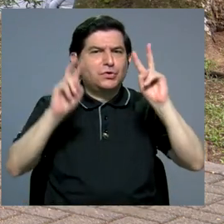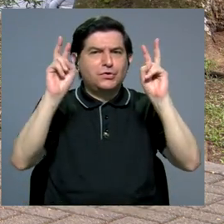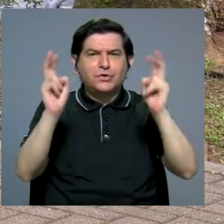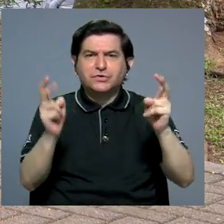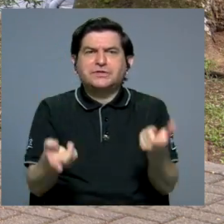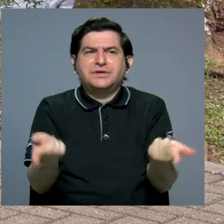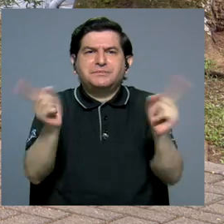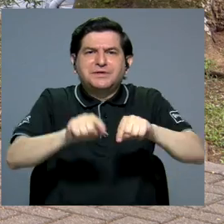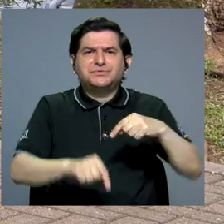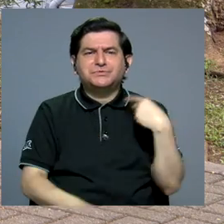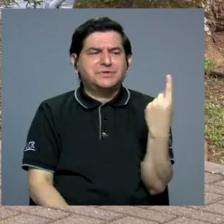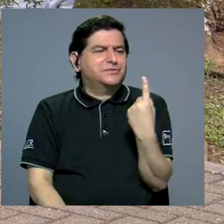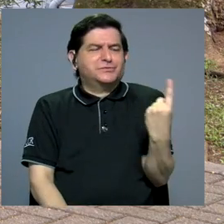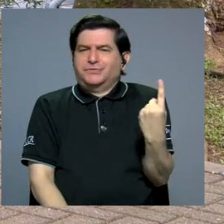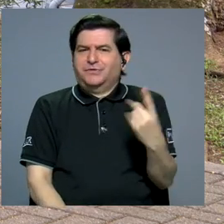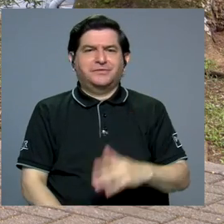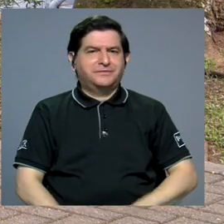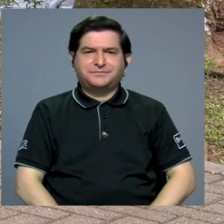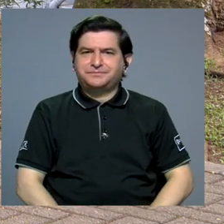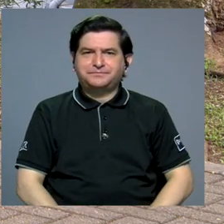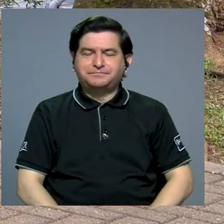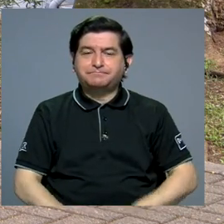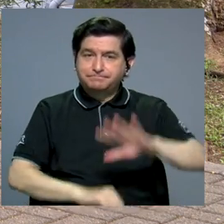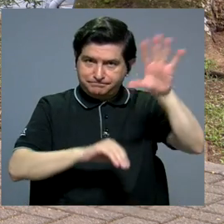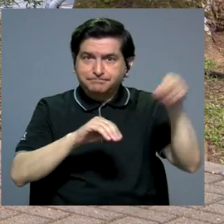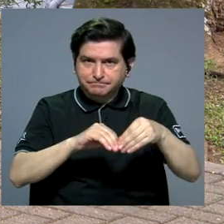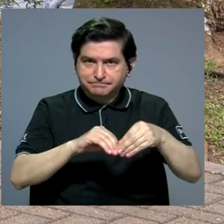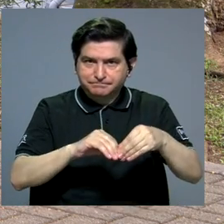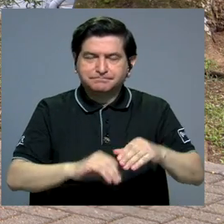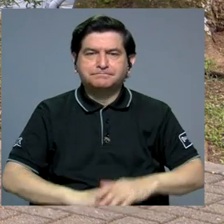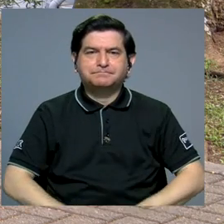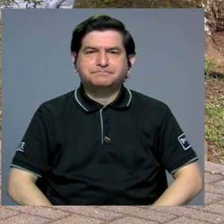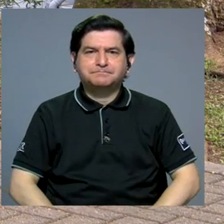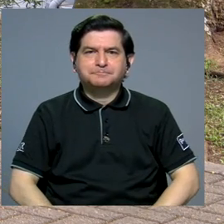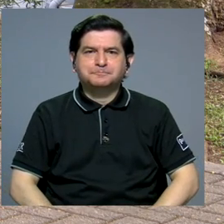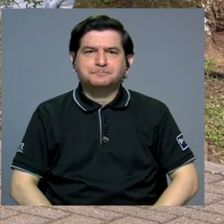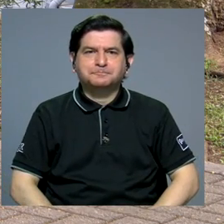tema que va a ocurrir así nomás. Por otro lado,